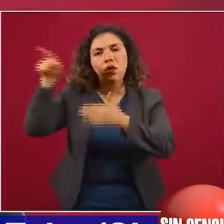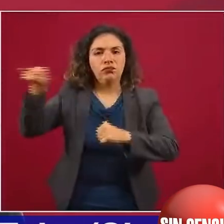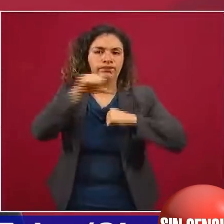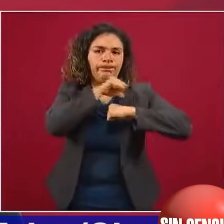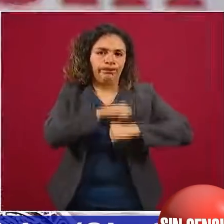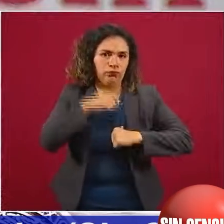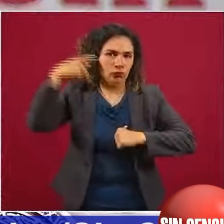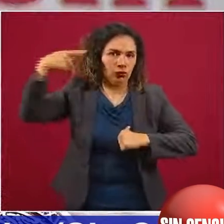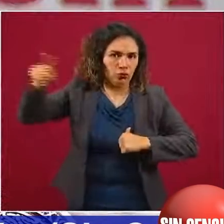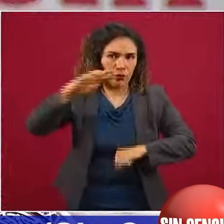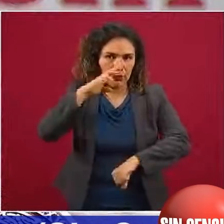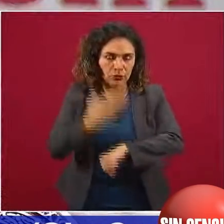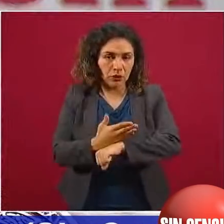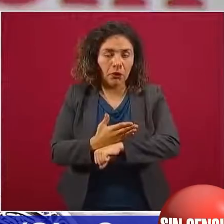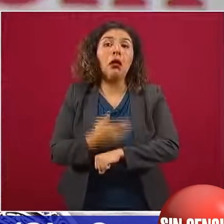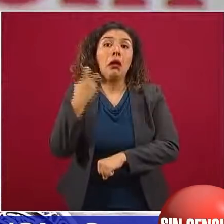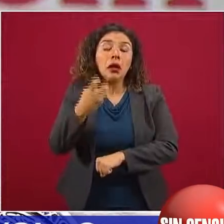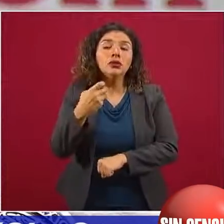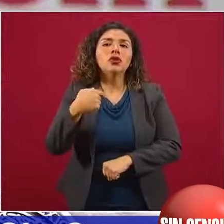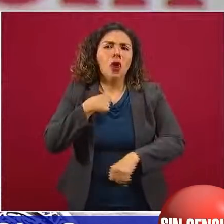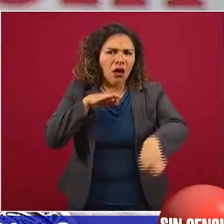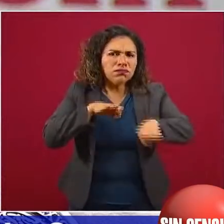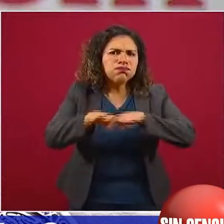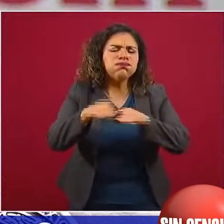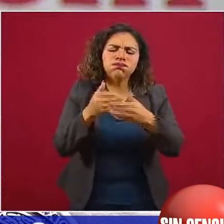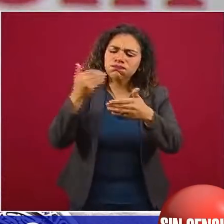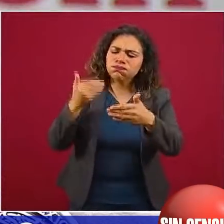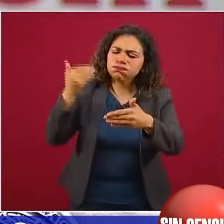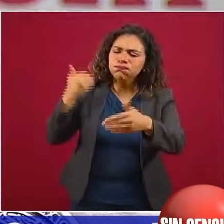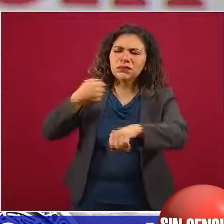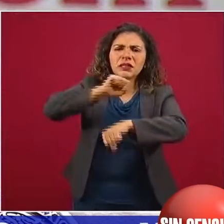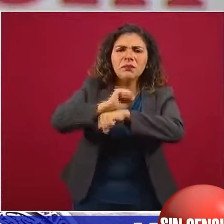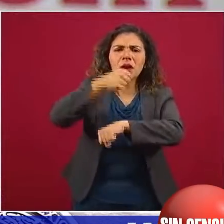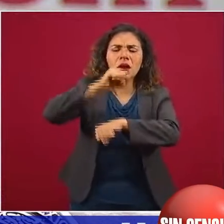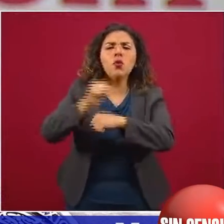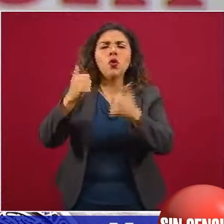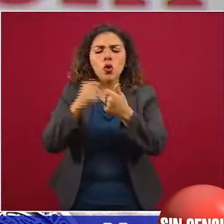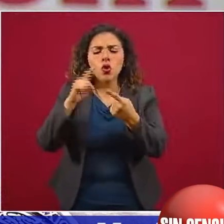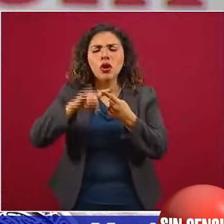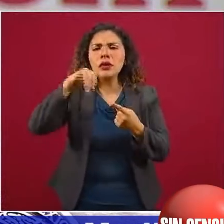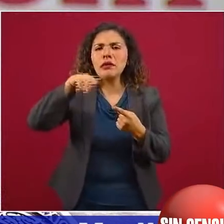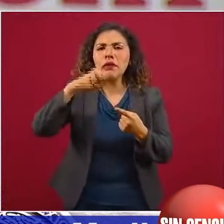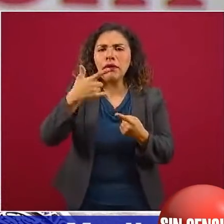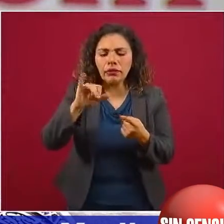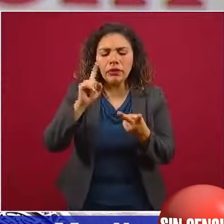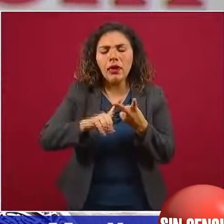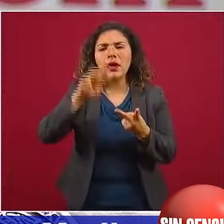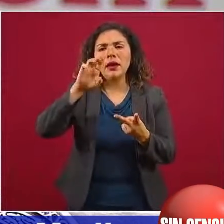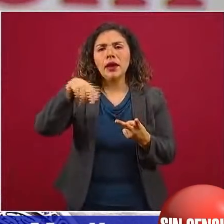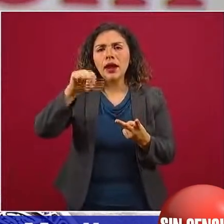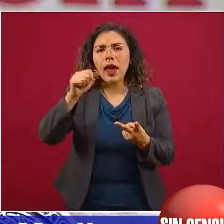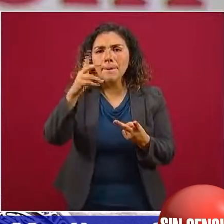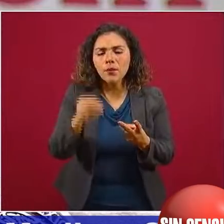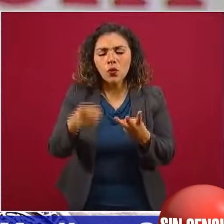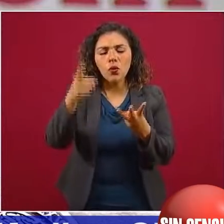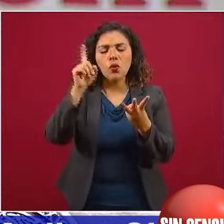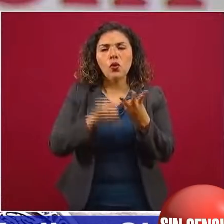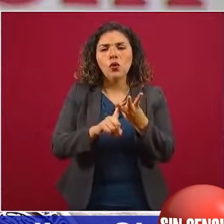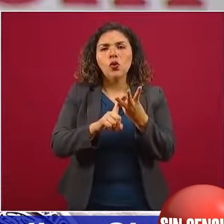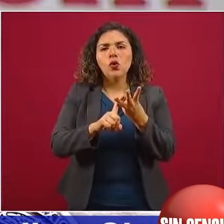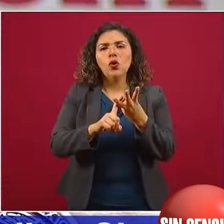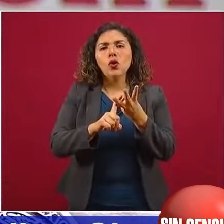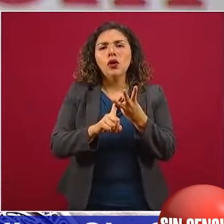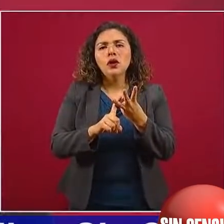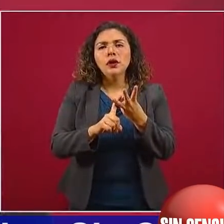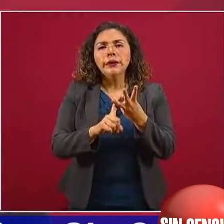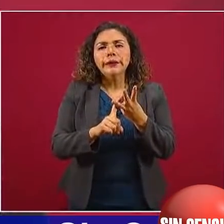vitales. Y llevamos trabajando varias semanas con INEGI, con el Registro Nacional de Población, que depende de la Secretaría de